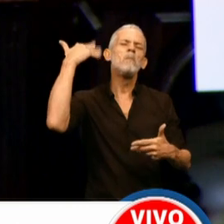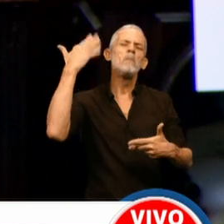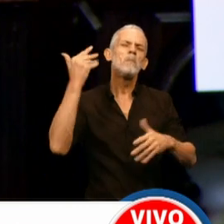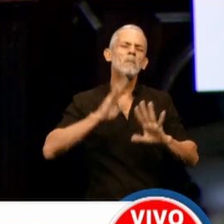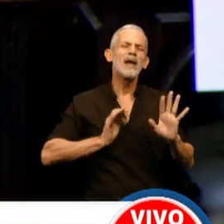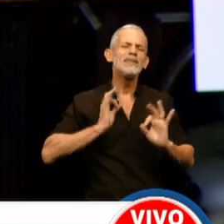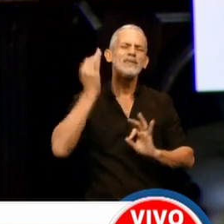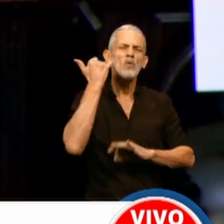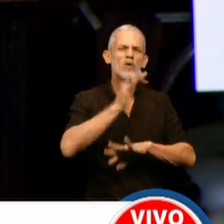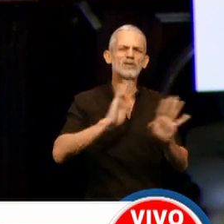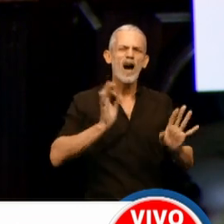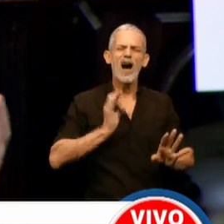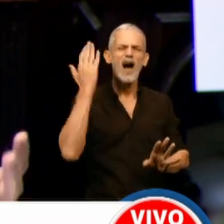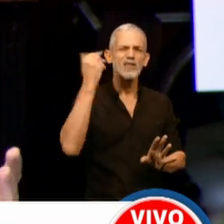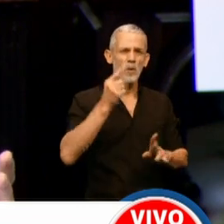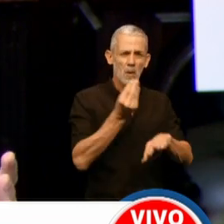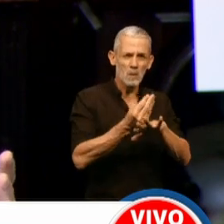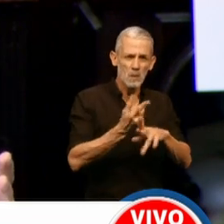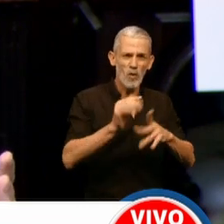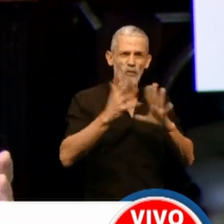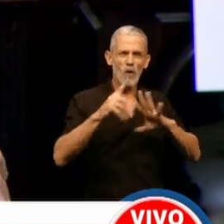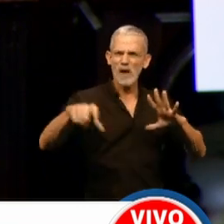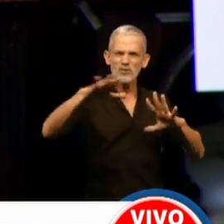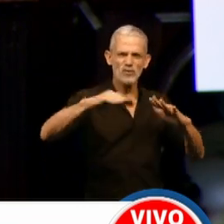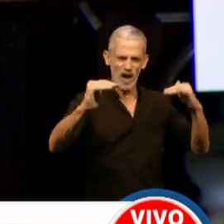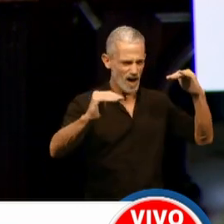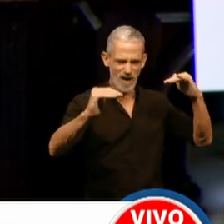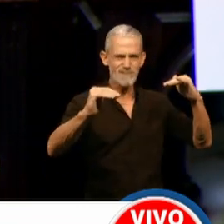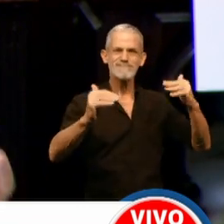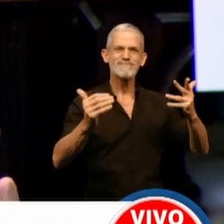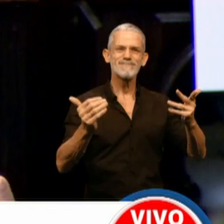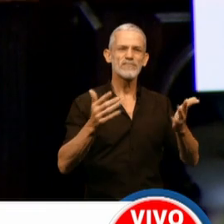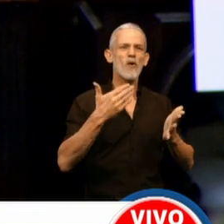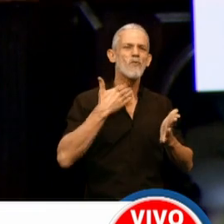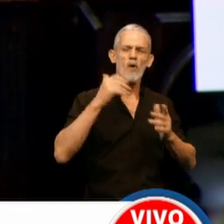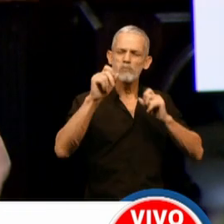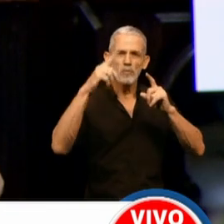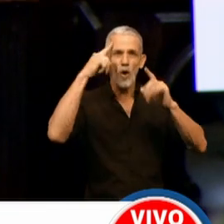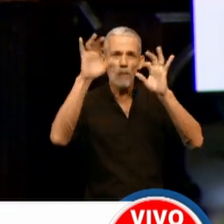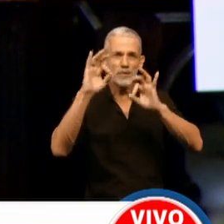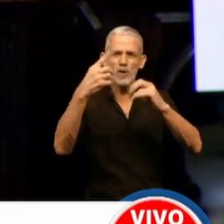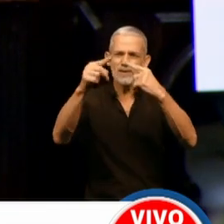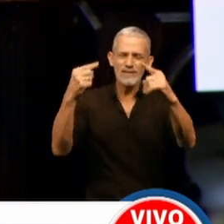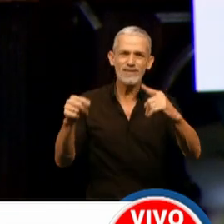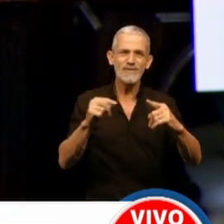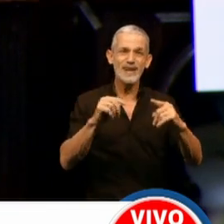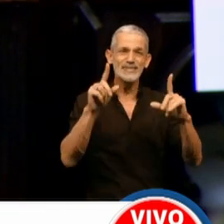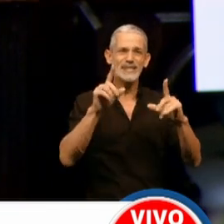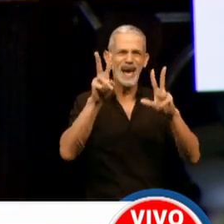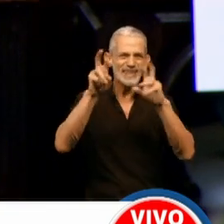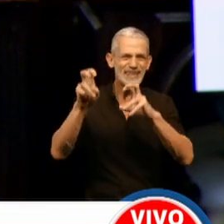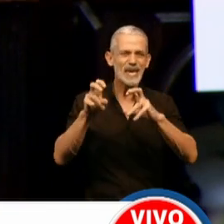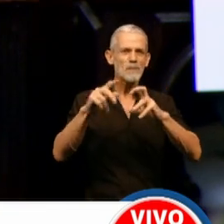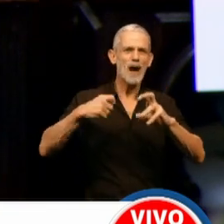que ya murieron que ya no representan la dinámica social que ya no representan las voces las diversidades los temas